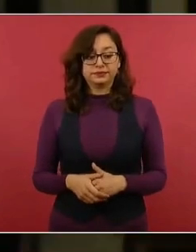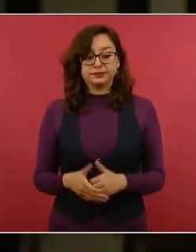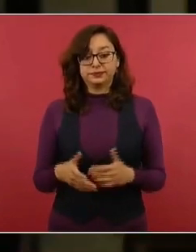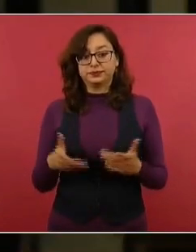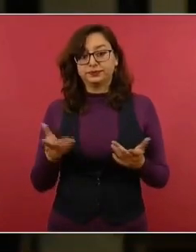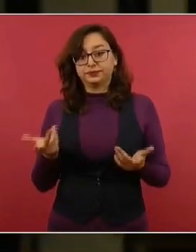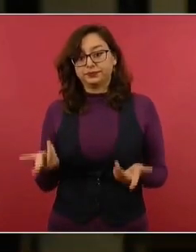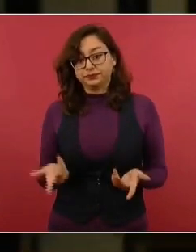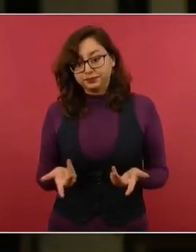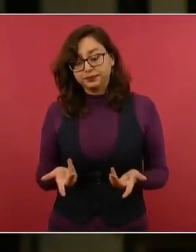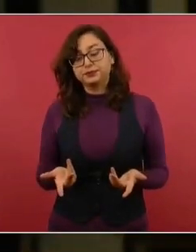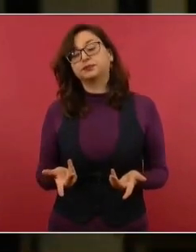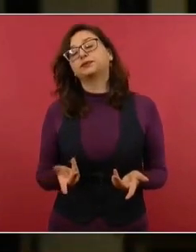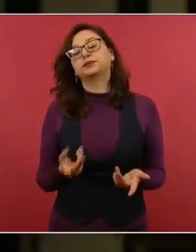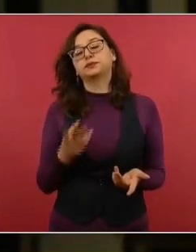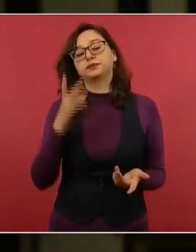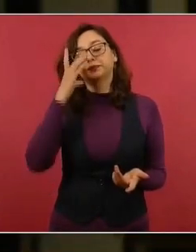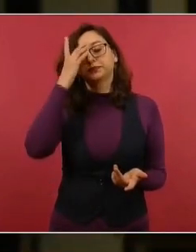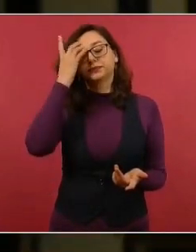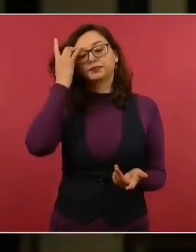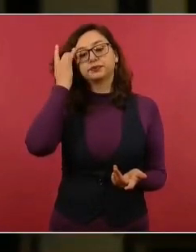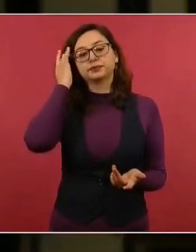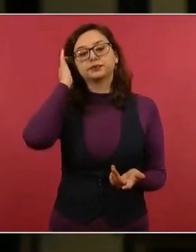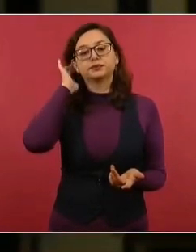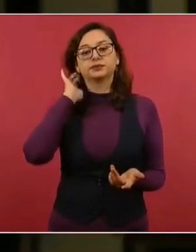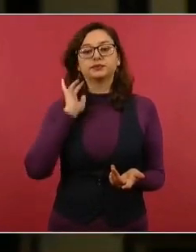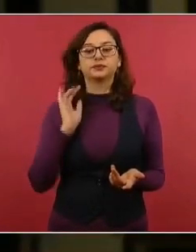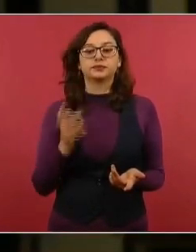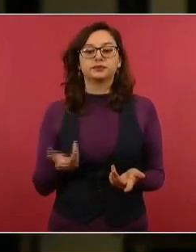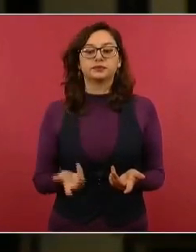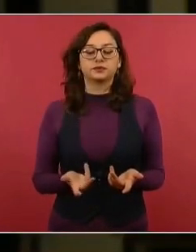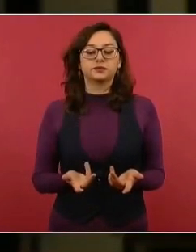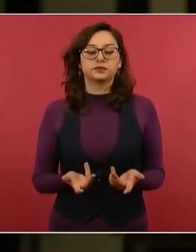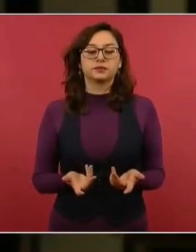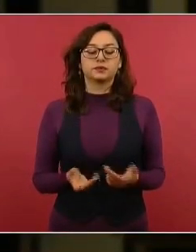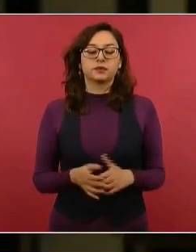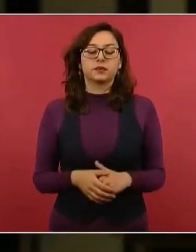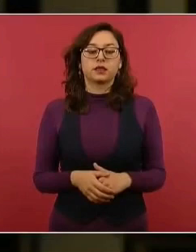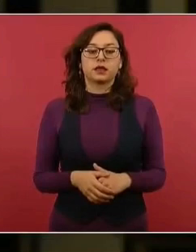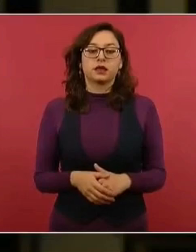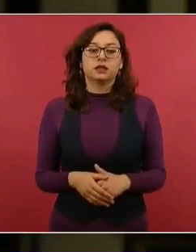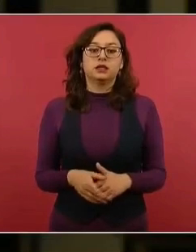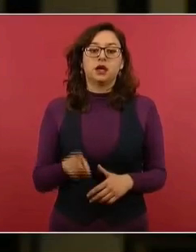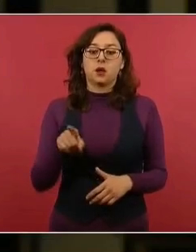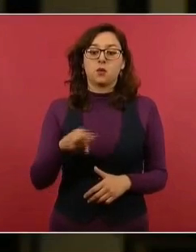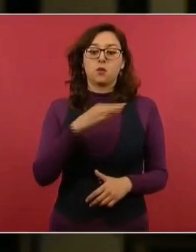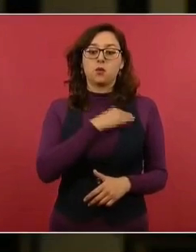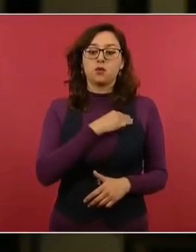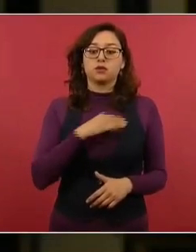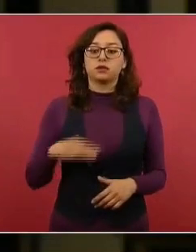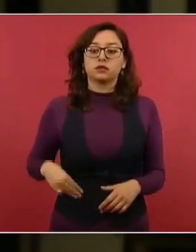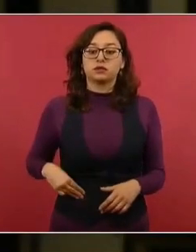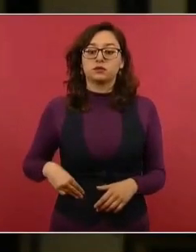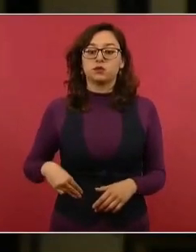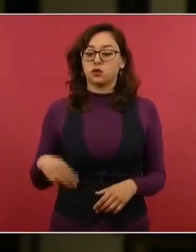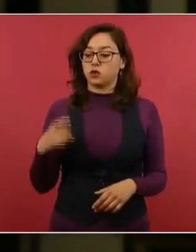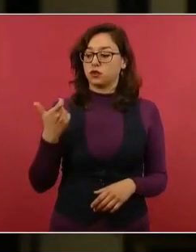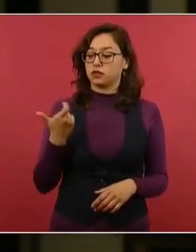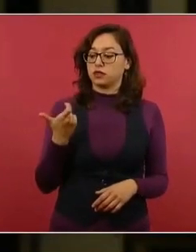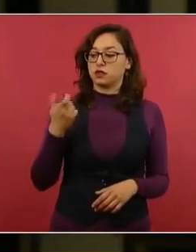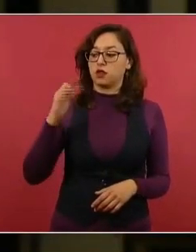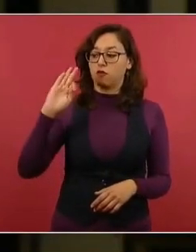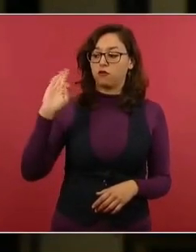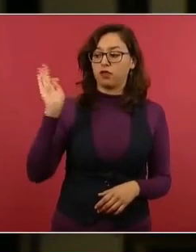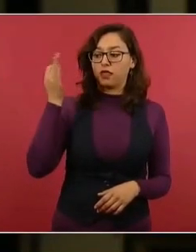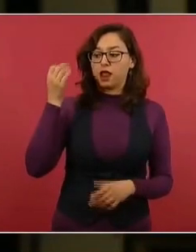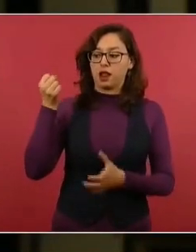Ya de las transferencias federales que tiene el municipio, el 26% ya se las están